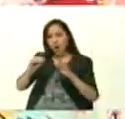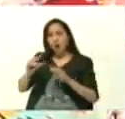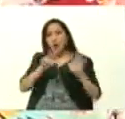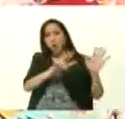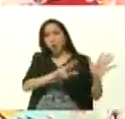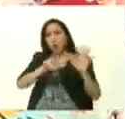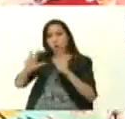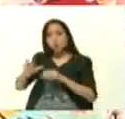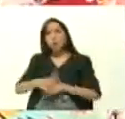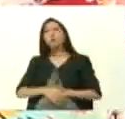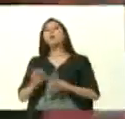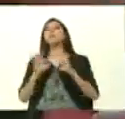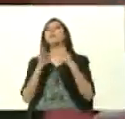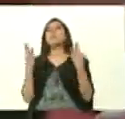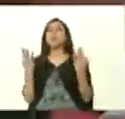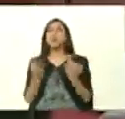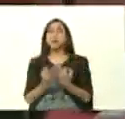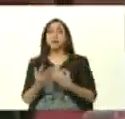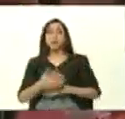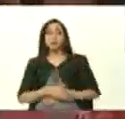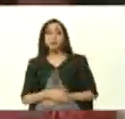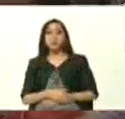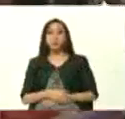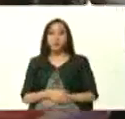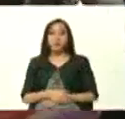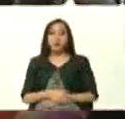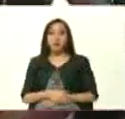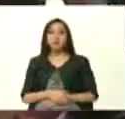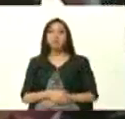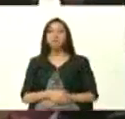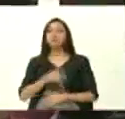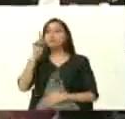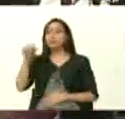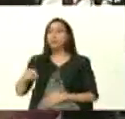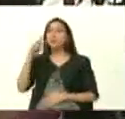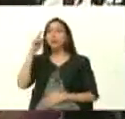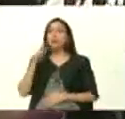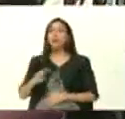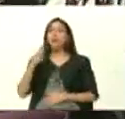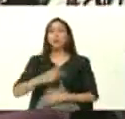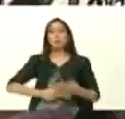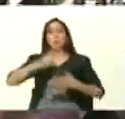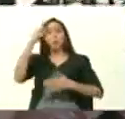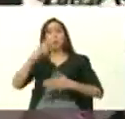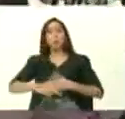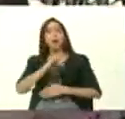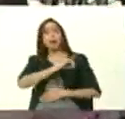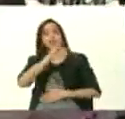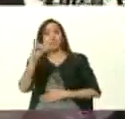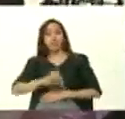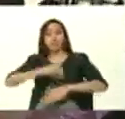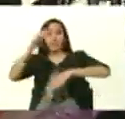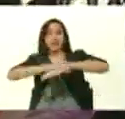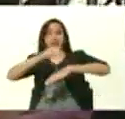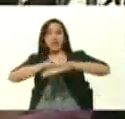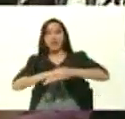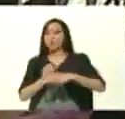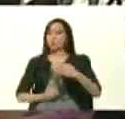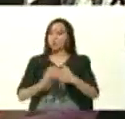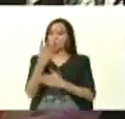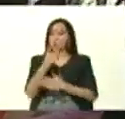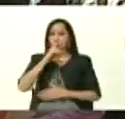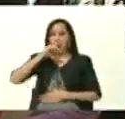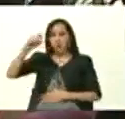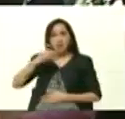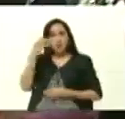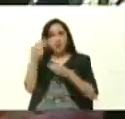4.688 familias. Como vemos, este Plan Z que creó el presidente Nicolás Maduro ha